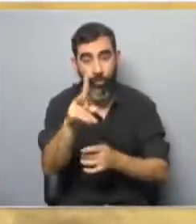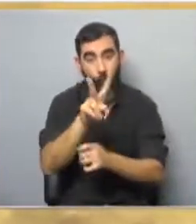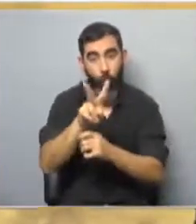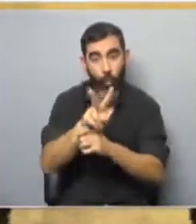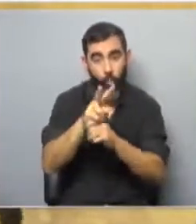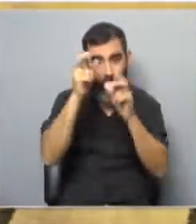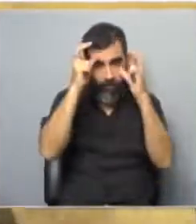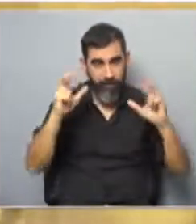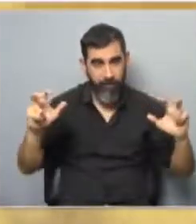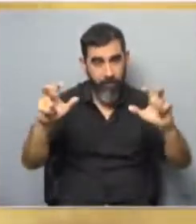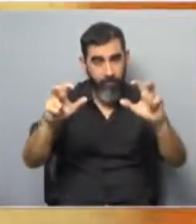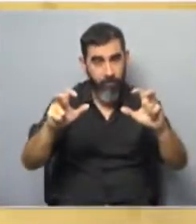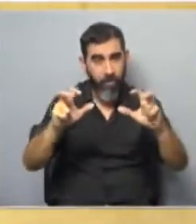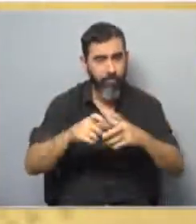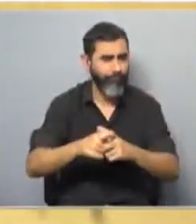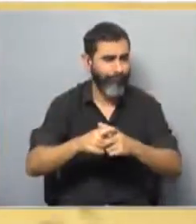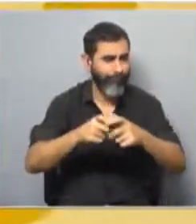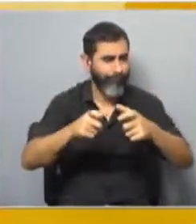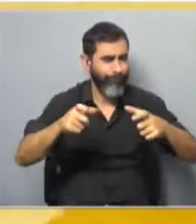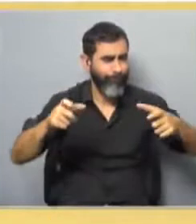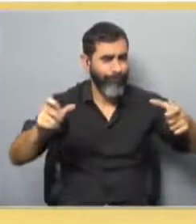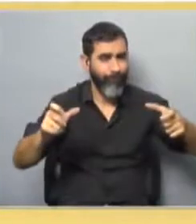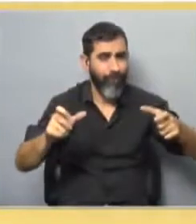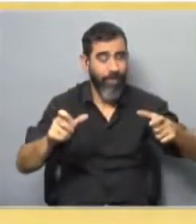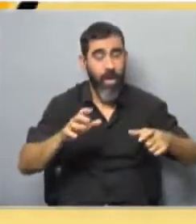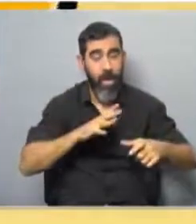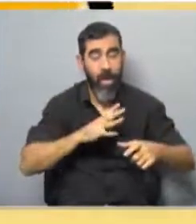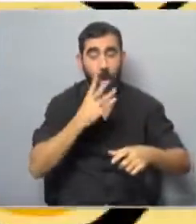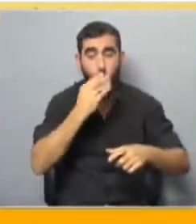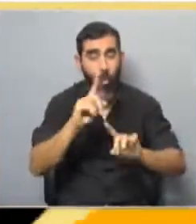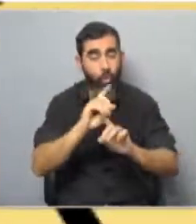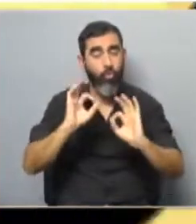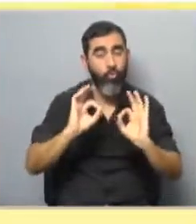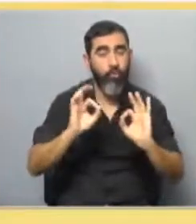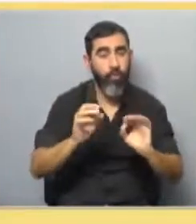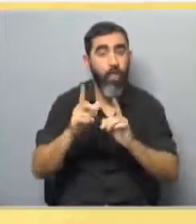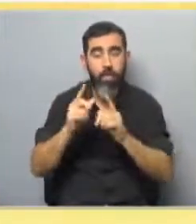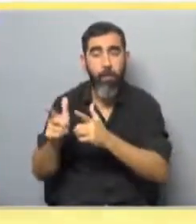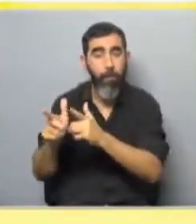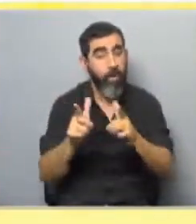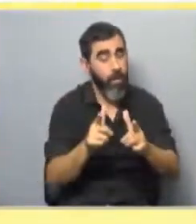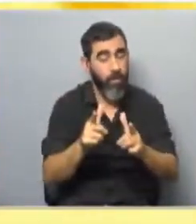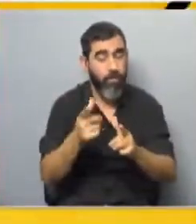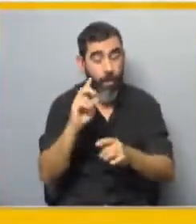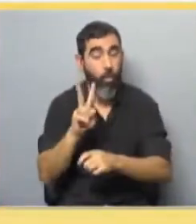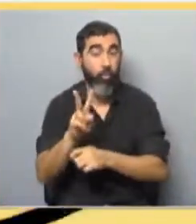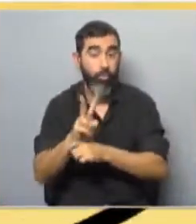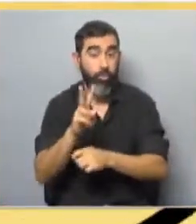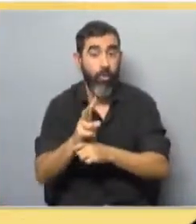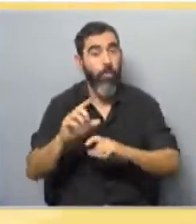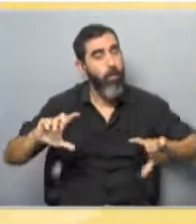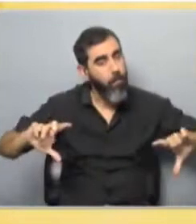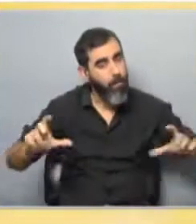Axis. Ha aumentado tanto la cantidad de Axis que, bueno, ahí tienen que hacer caza de control. Para